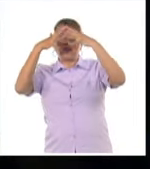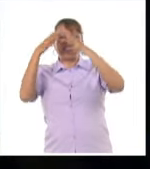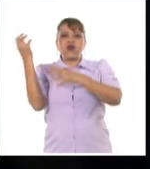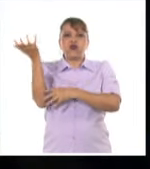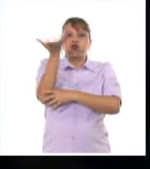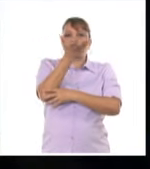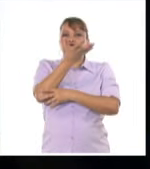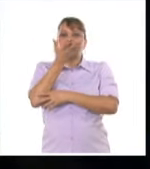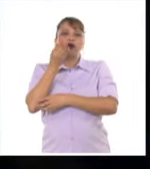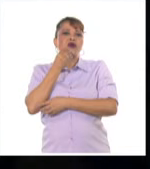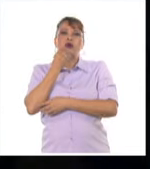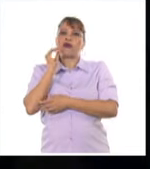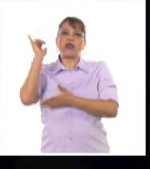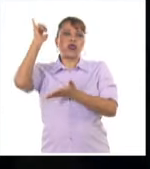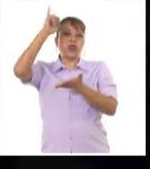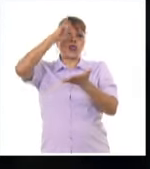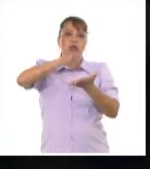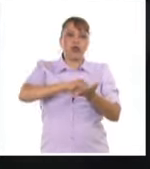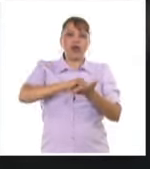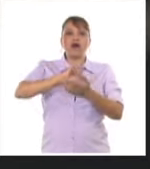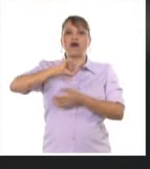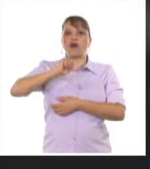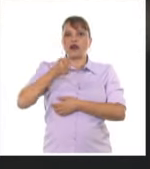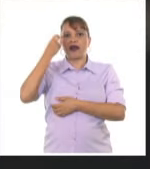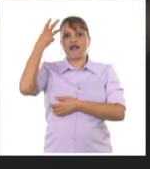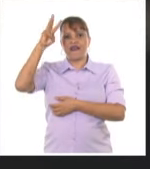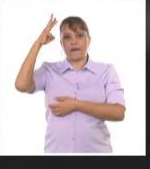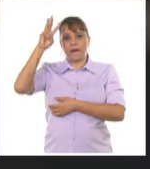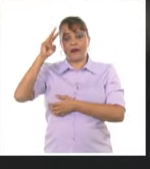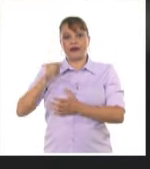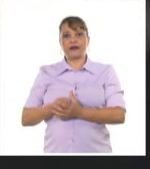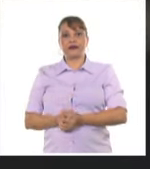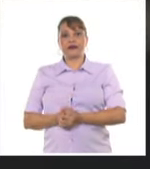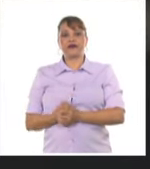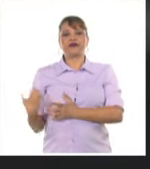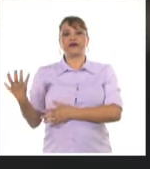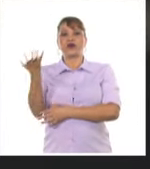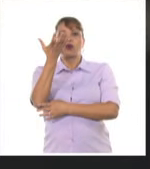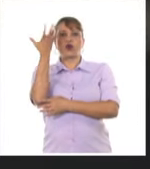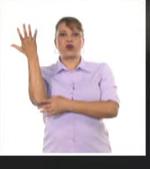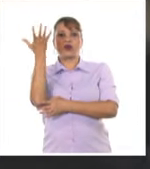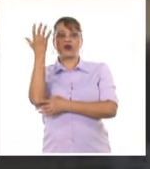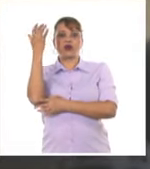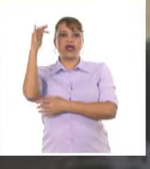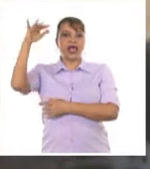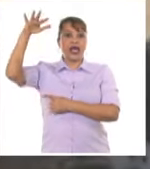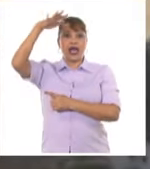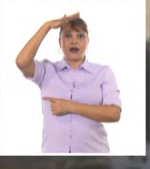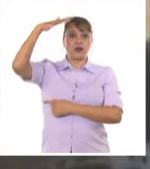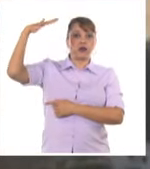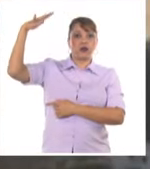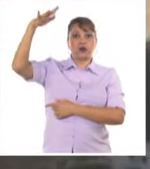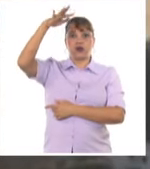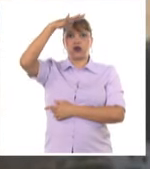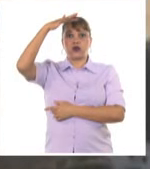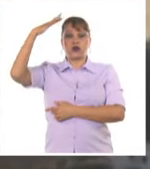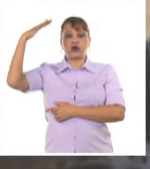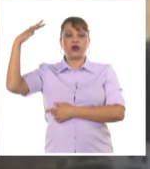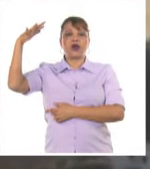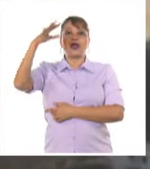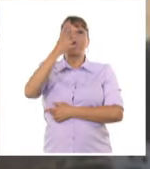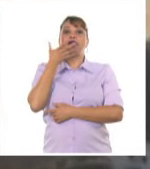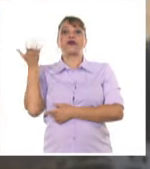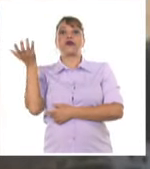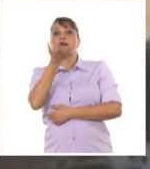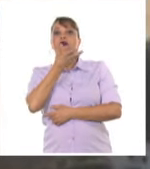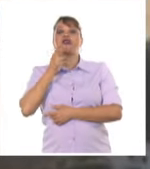en el aeropuerto de Cancún, en México. En condiciones específicas de altura y temperatura, el vapor de agua condensado genera